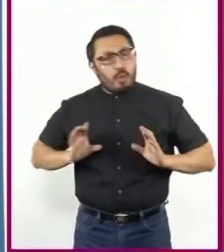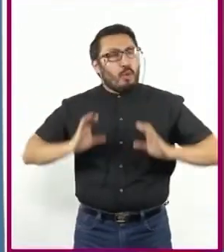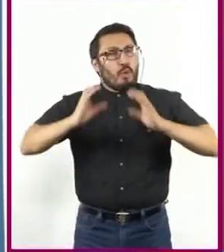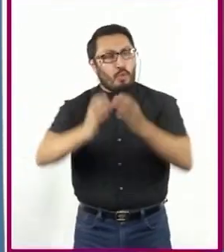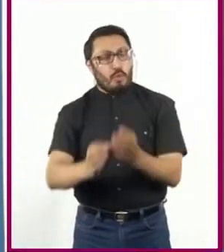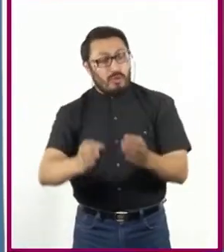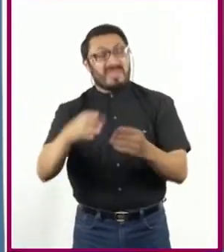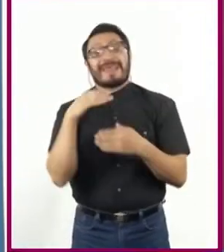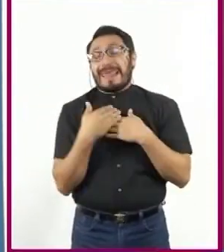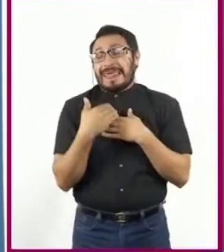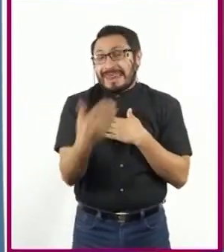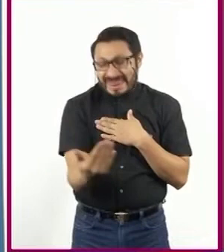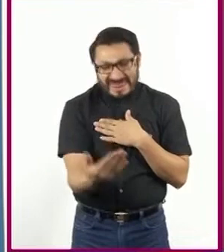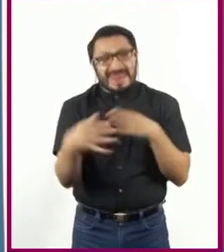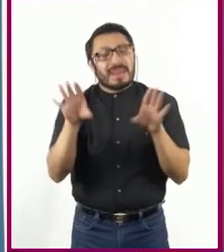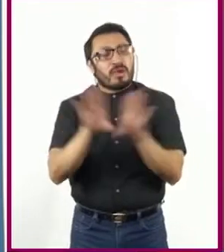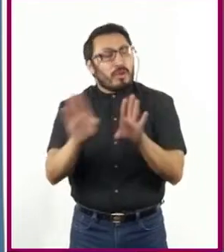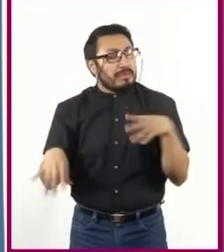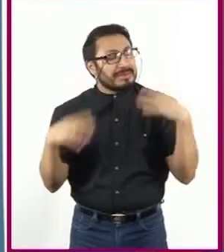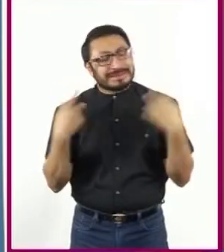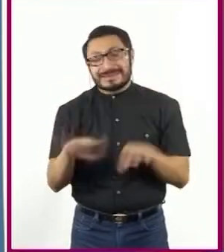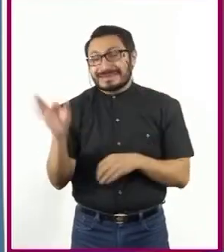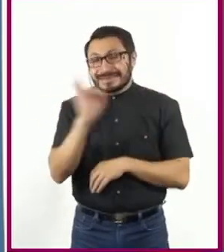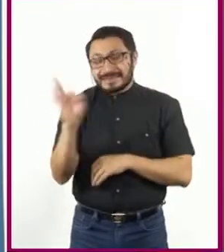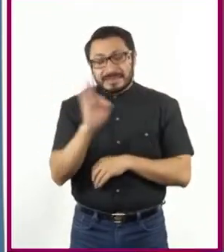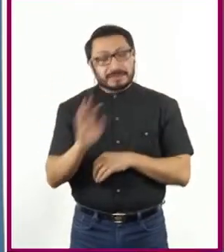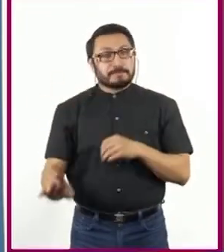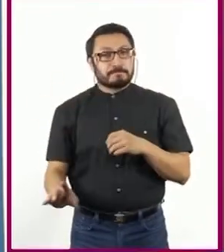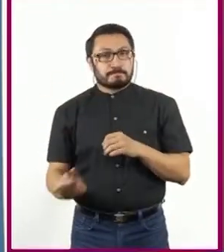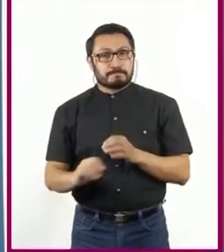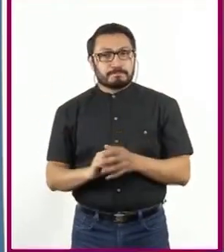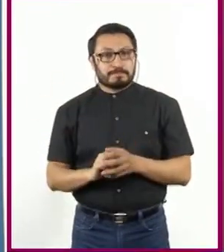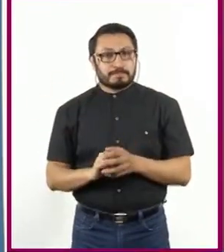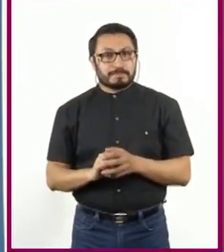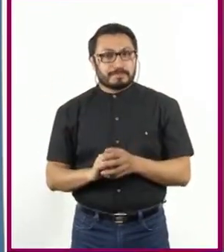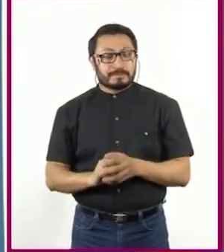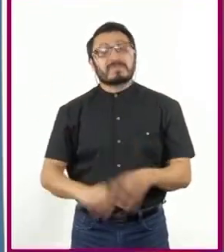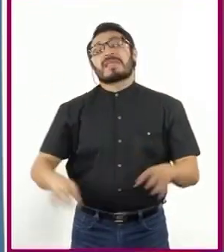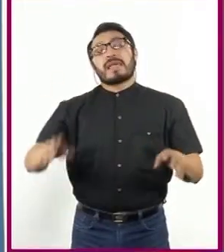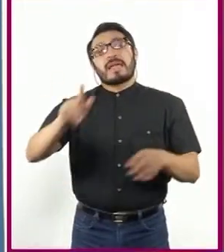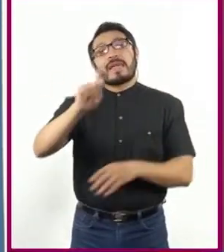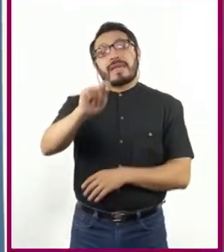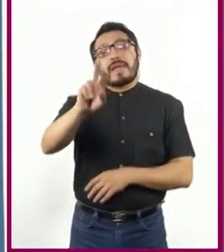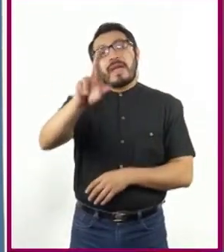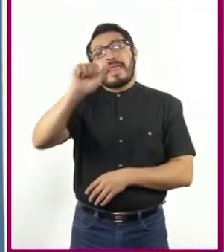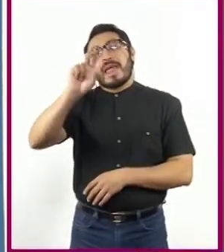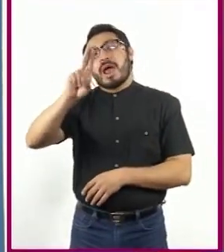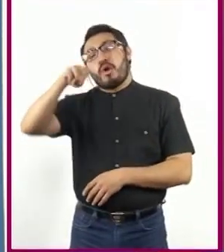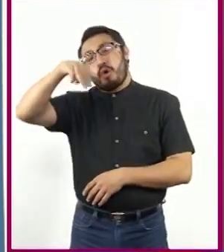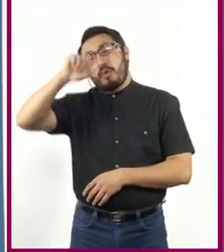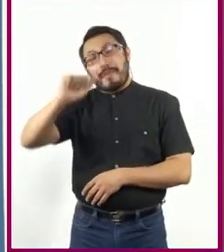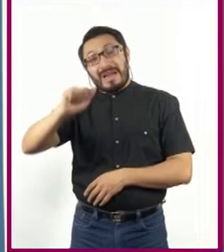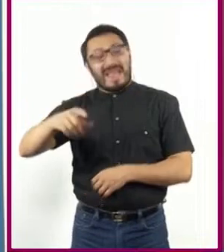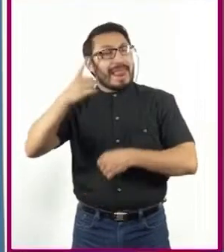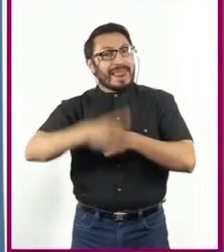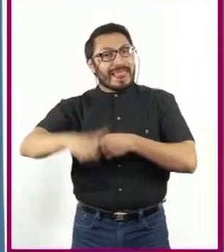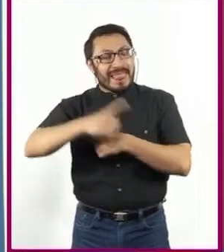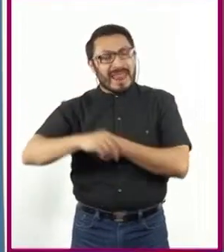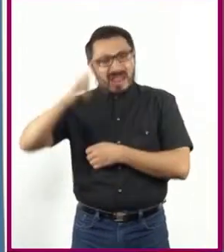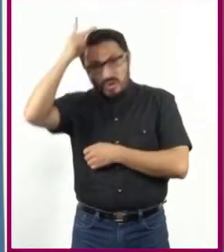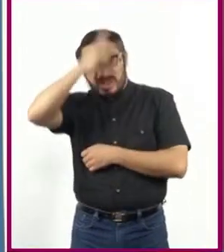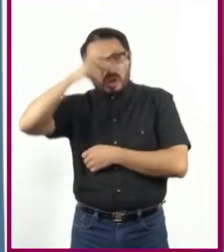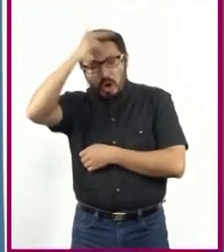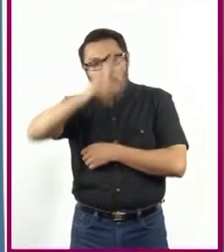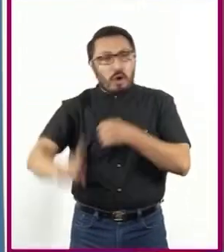como consecuencia o es muy probable que tenga como consecuencia un traumatismo, daños psicológicos, problemas